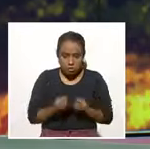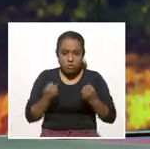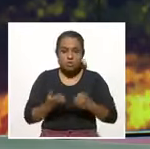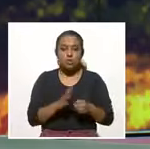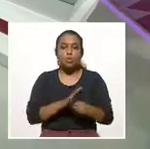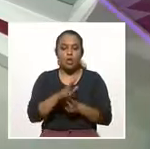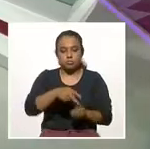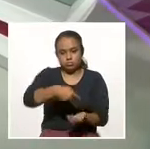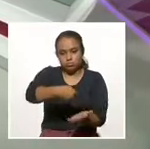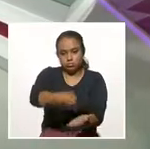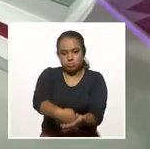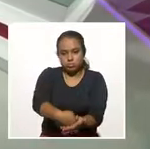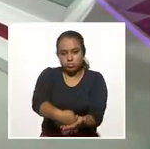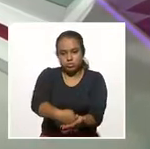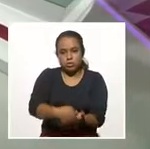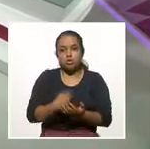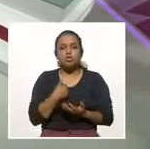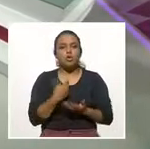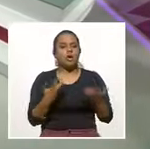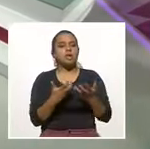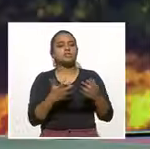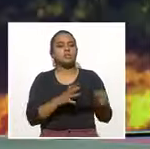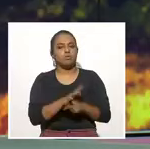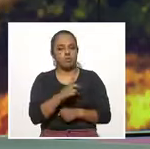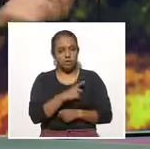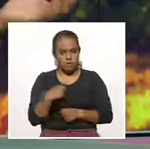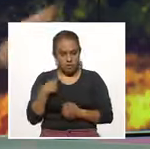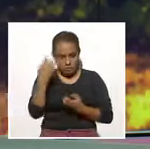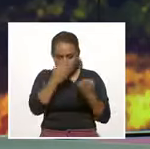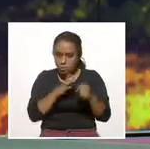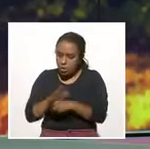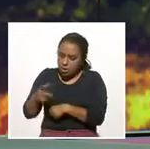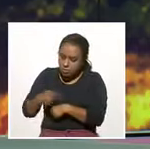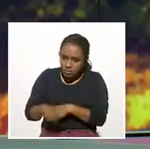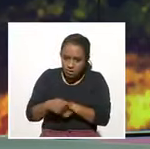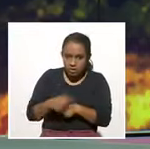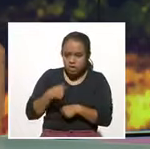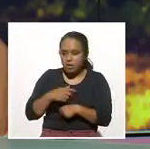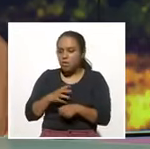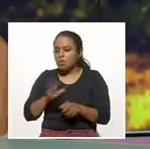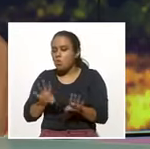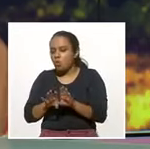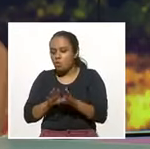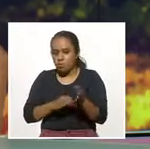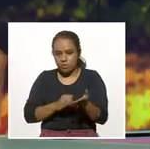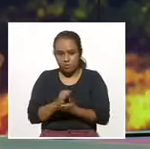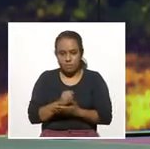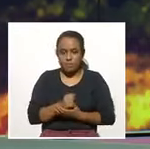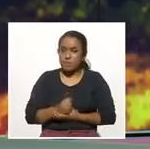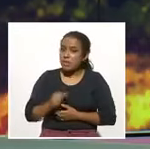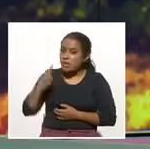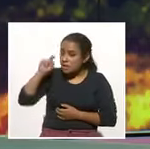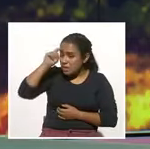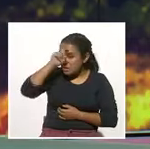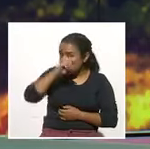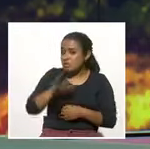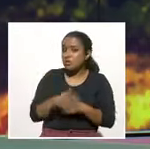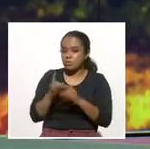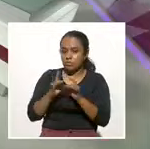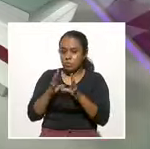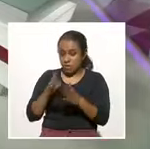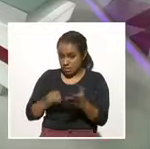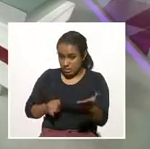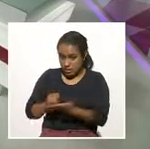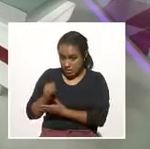estado a nivel de piso. Entonces, ¿qué tengo que hacer? Nuevamente, analizar mi riesgo y mis posibilidades. Que es muy difícil porque durante el evento tomar